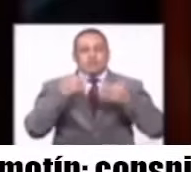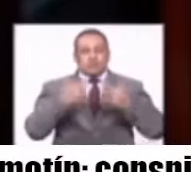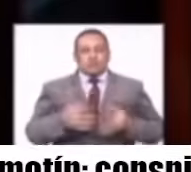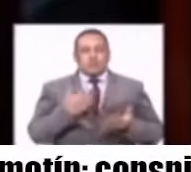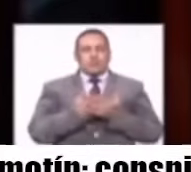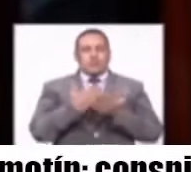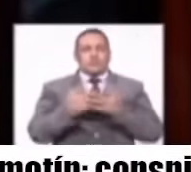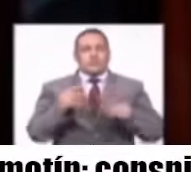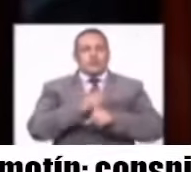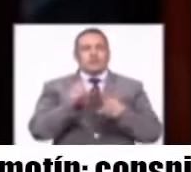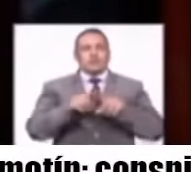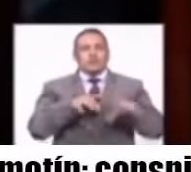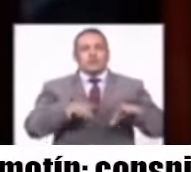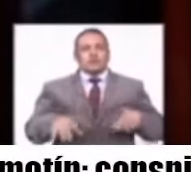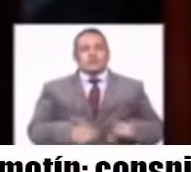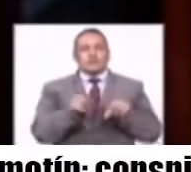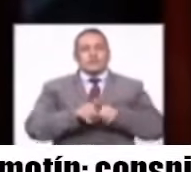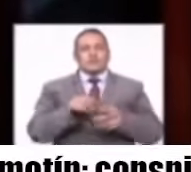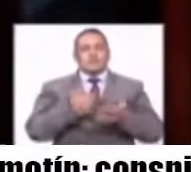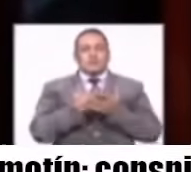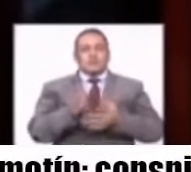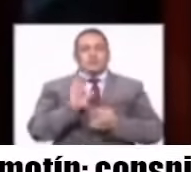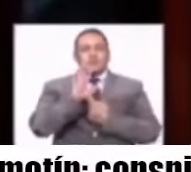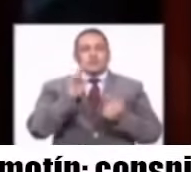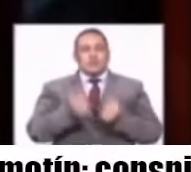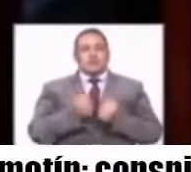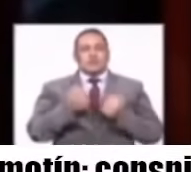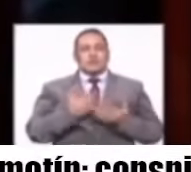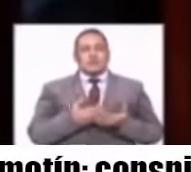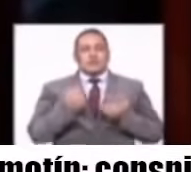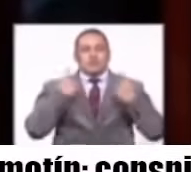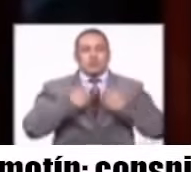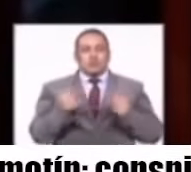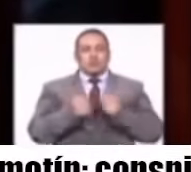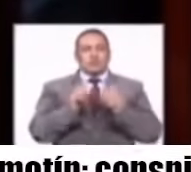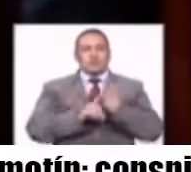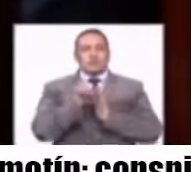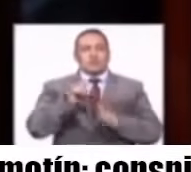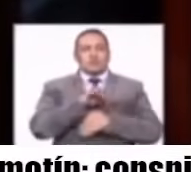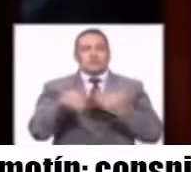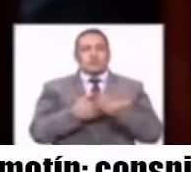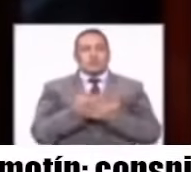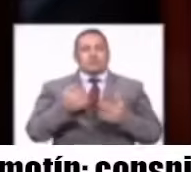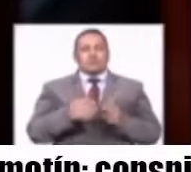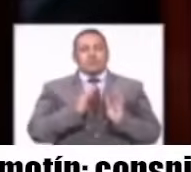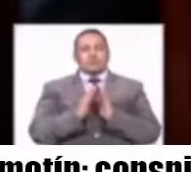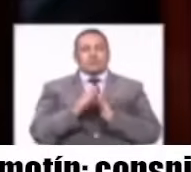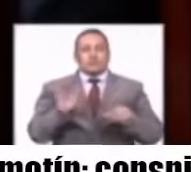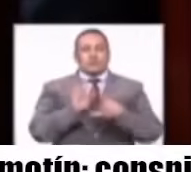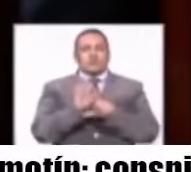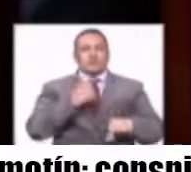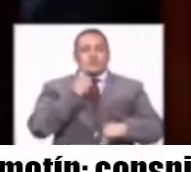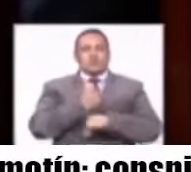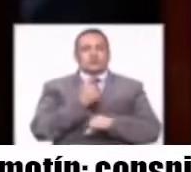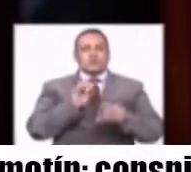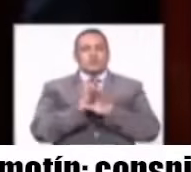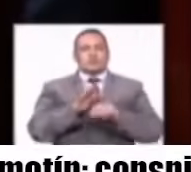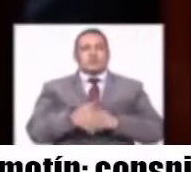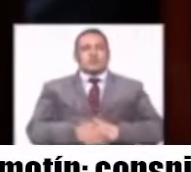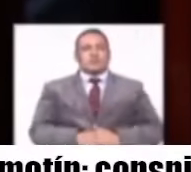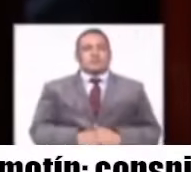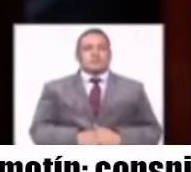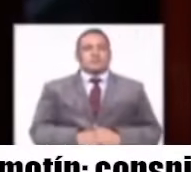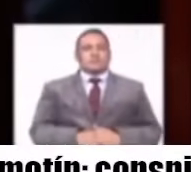circunstancias que no realizó según se desprende lo actuado durante el desarrollo del presente procedimiento de acusación